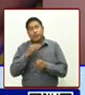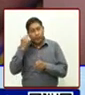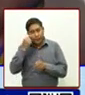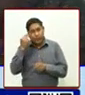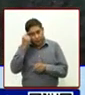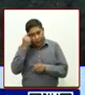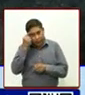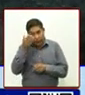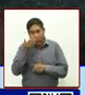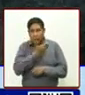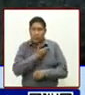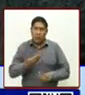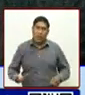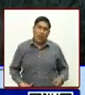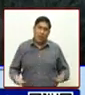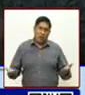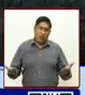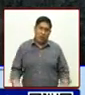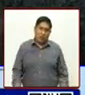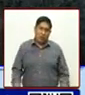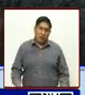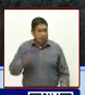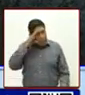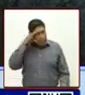gobierno, tanto también el presidente, ¿no? Para